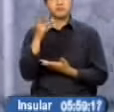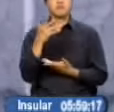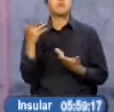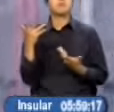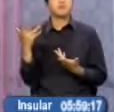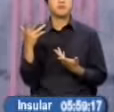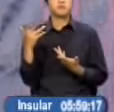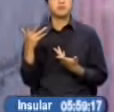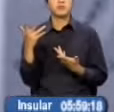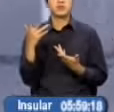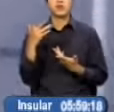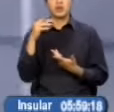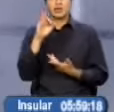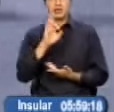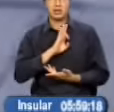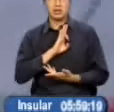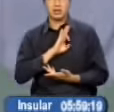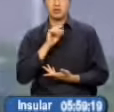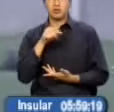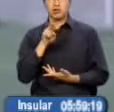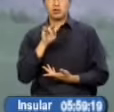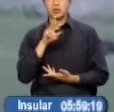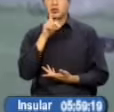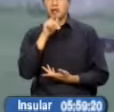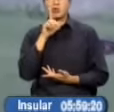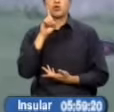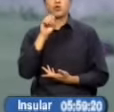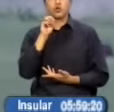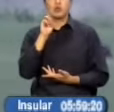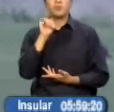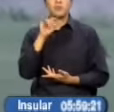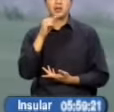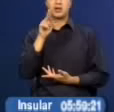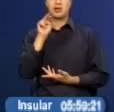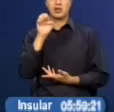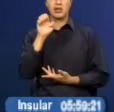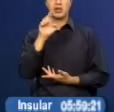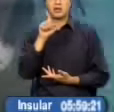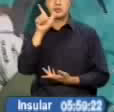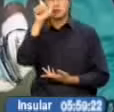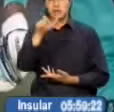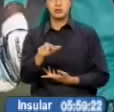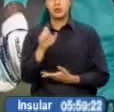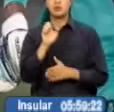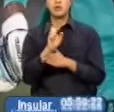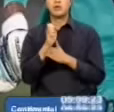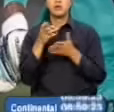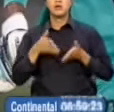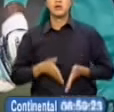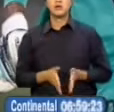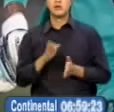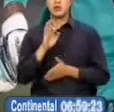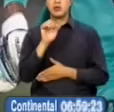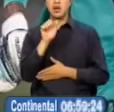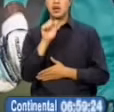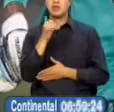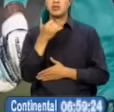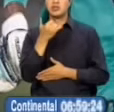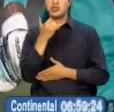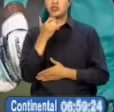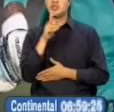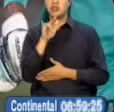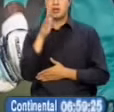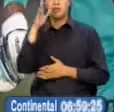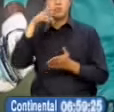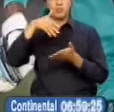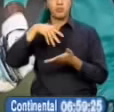en la era de gustavo quinteros es alexander domínguez carabalí el guardamente ecuatoriano nacido en tachina provincia de esmeraldas